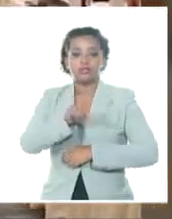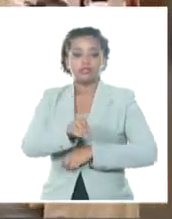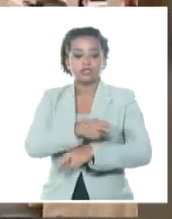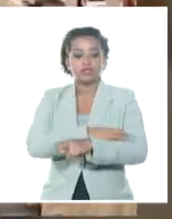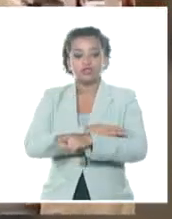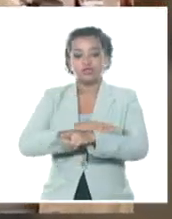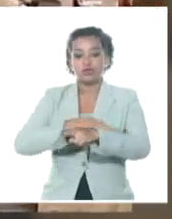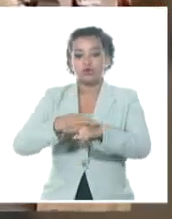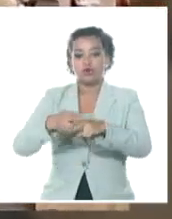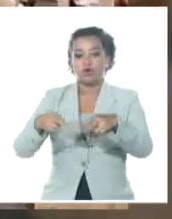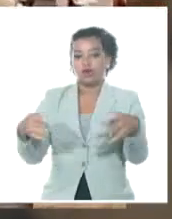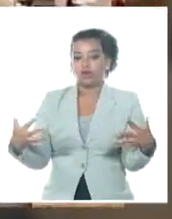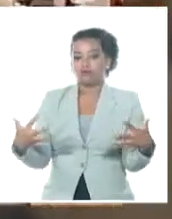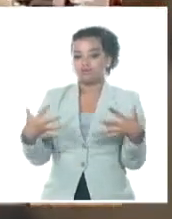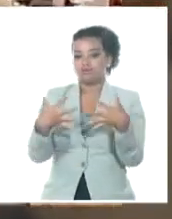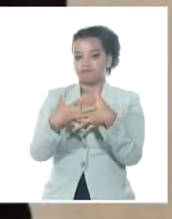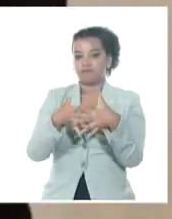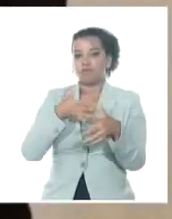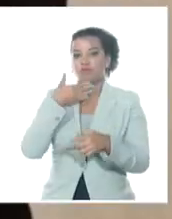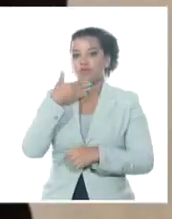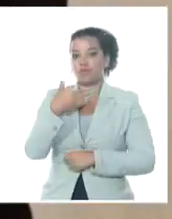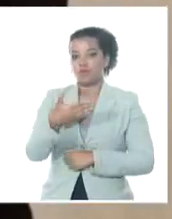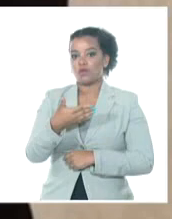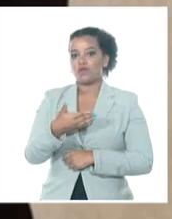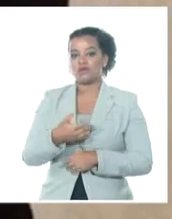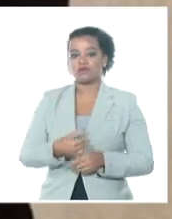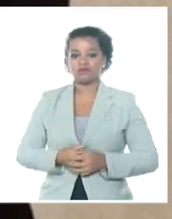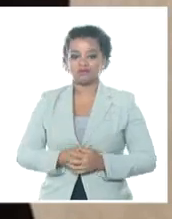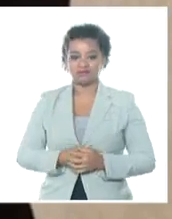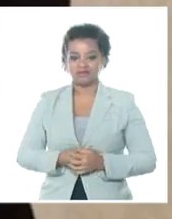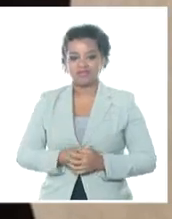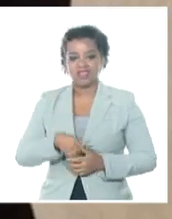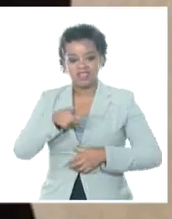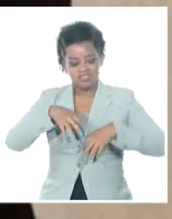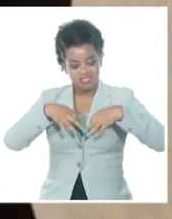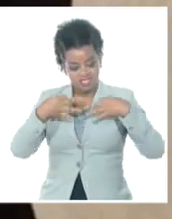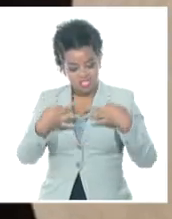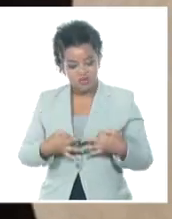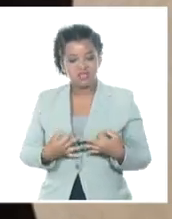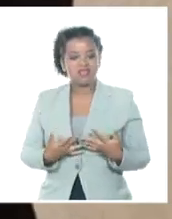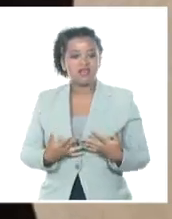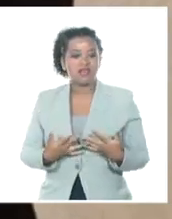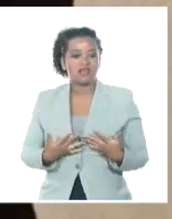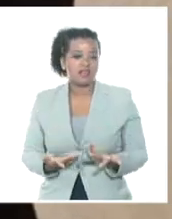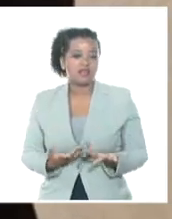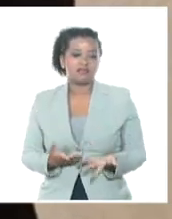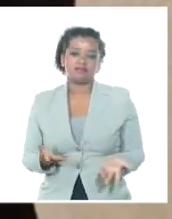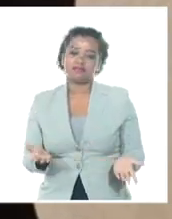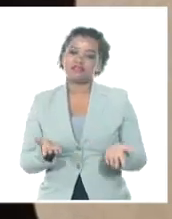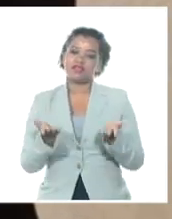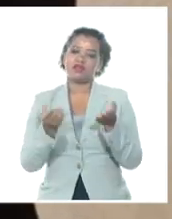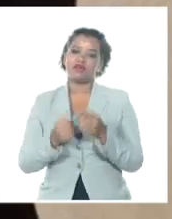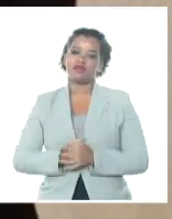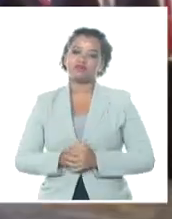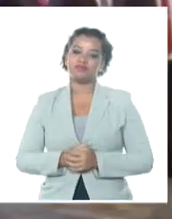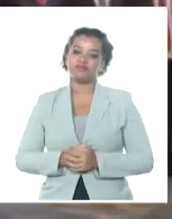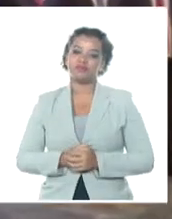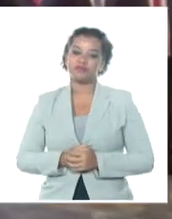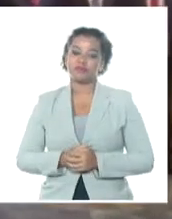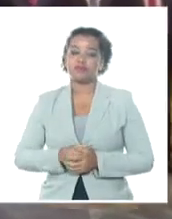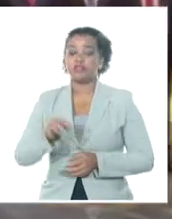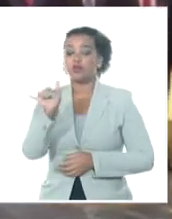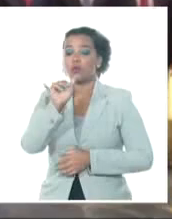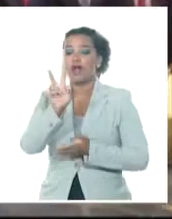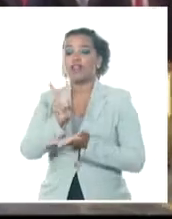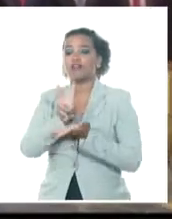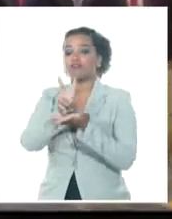cita, devenida un mecanismo para debatir con sinceridad y apego sobre nuestros modelos de desarrollo, dijo. Además, visitó el Museo de